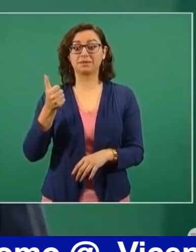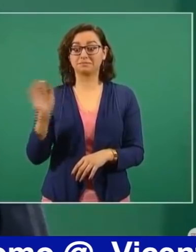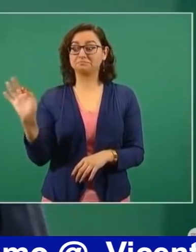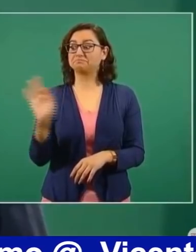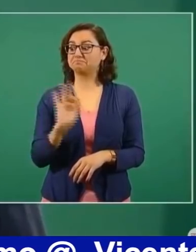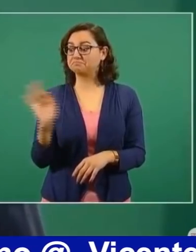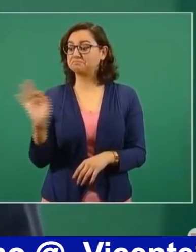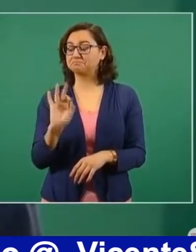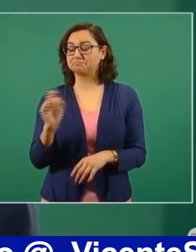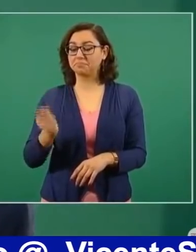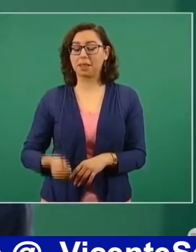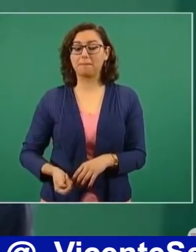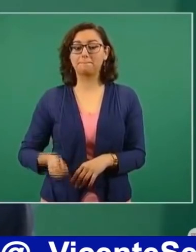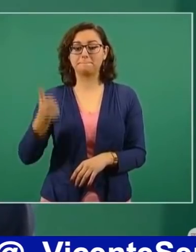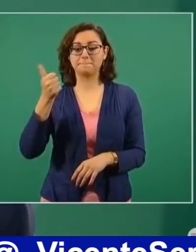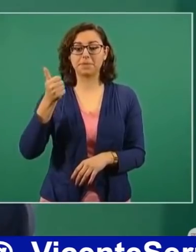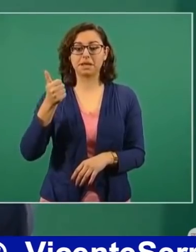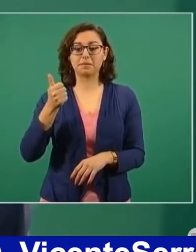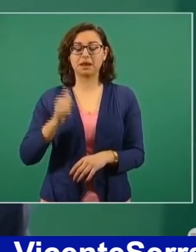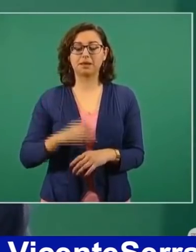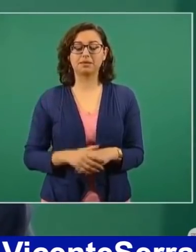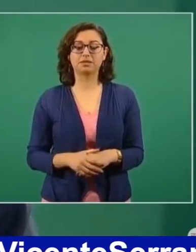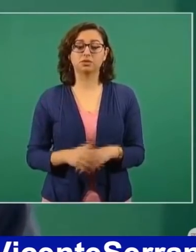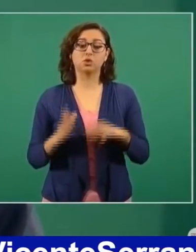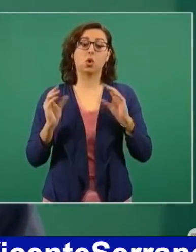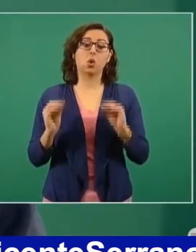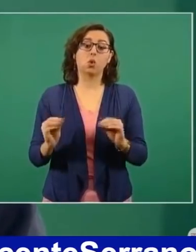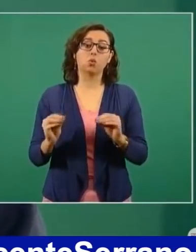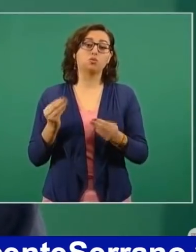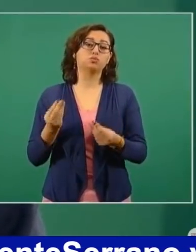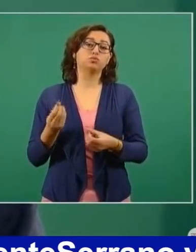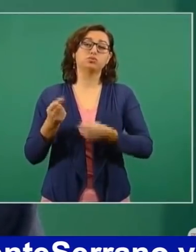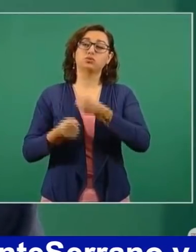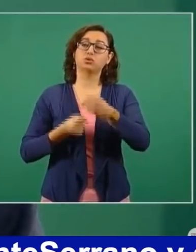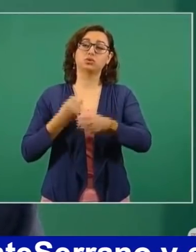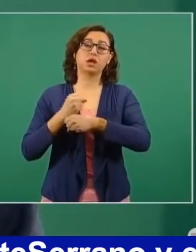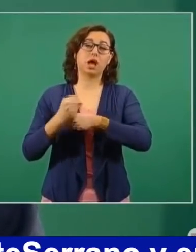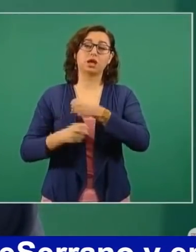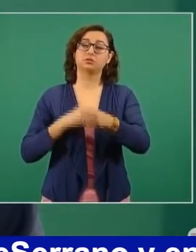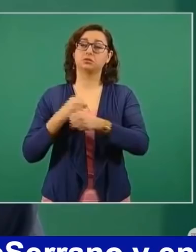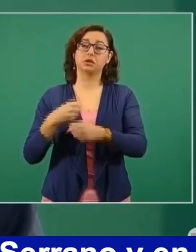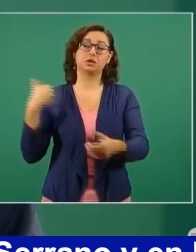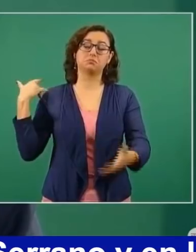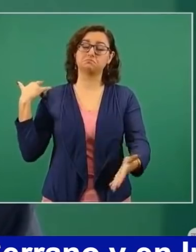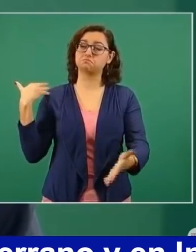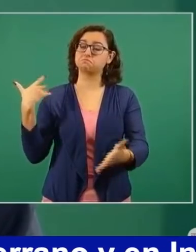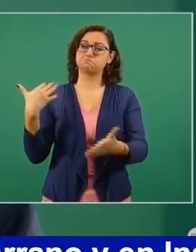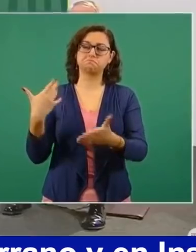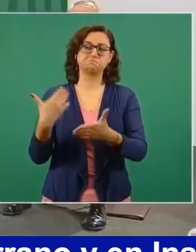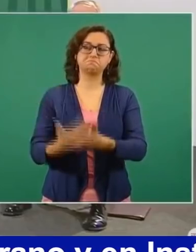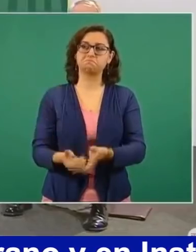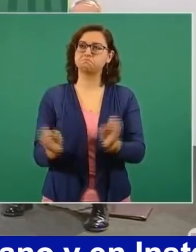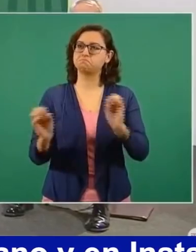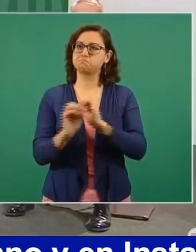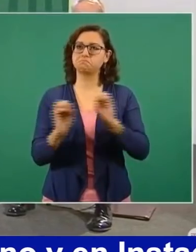o llevaba mucho tiempo que no se registraba.